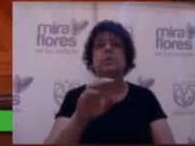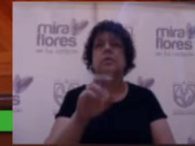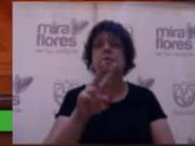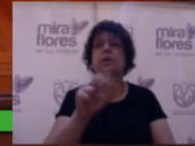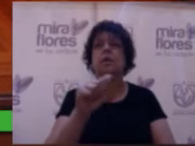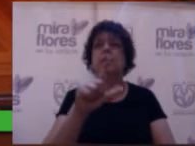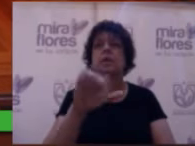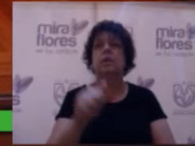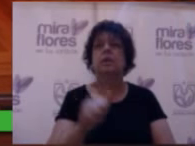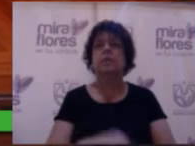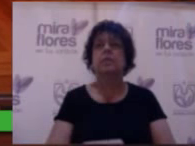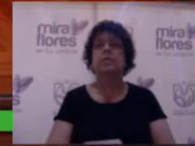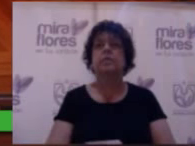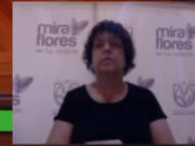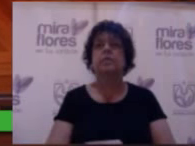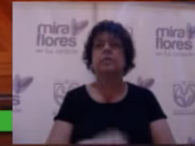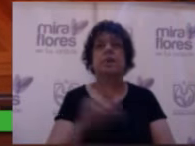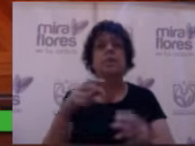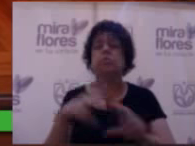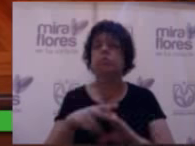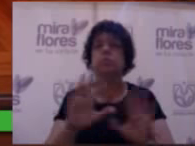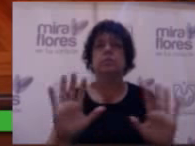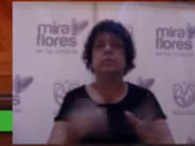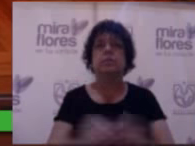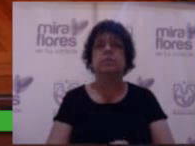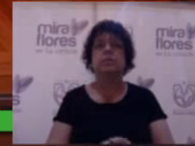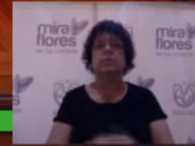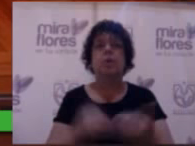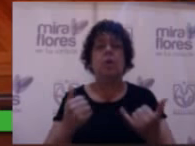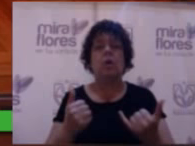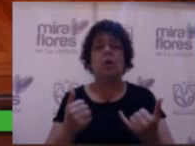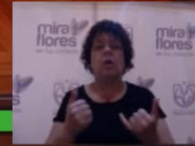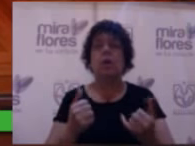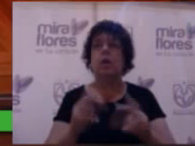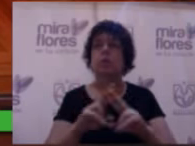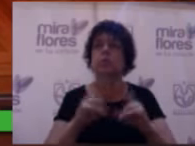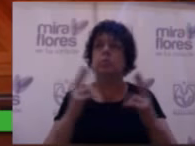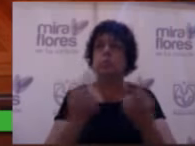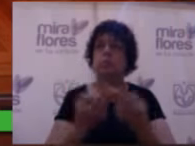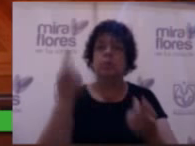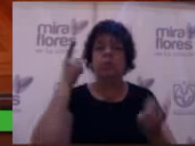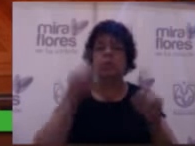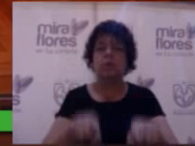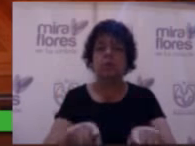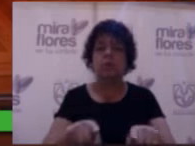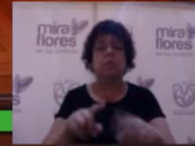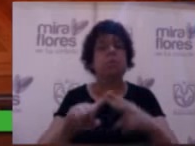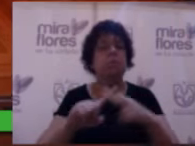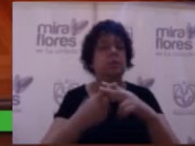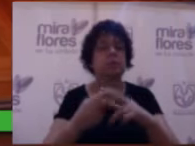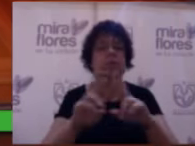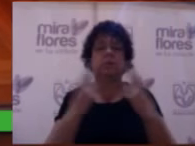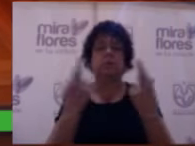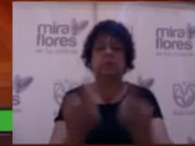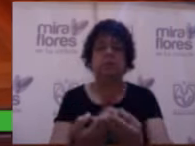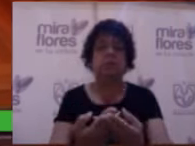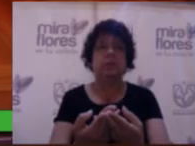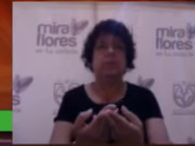Isabel Barak Pastor. Presente. Hay quórum, señor alcalde. Muy bien, con el quórum reglamentario damos por instalada la sesión y